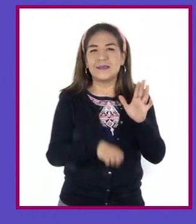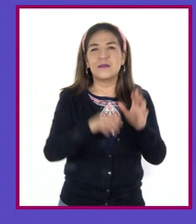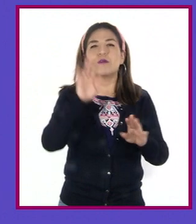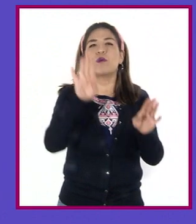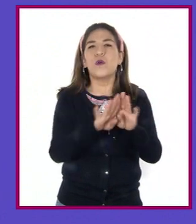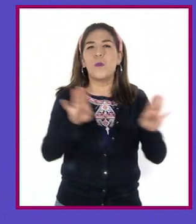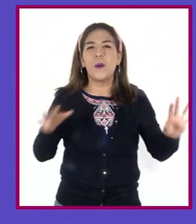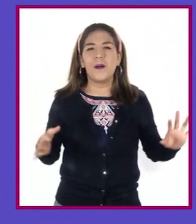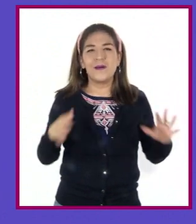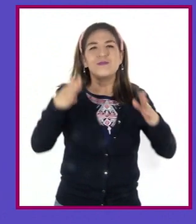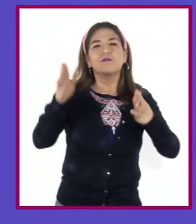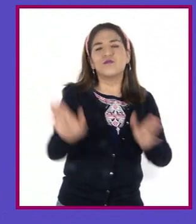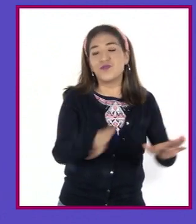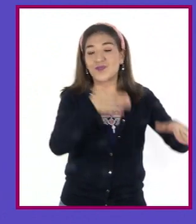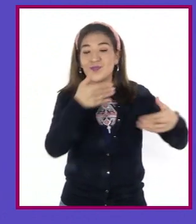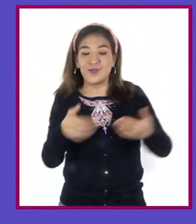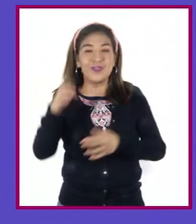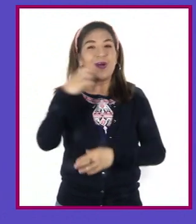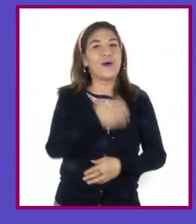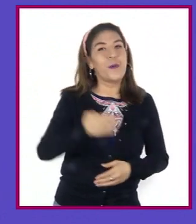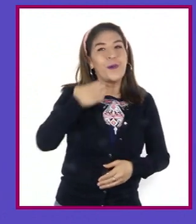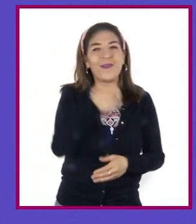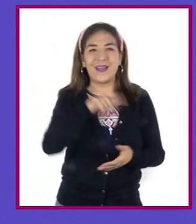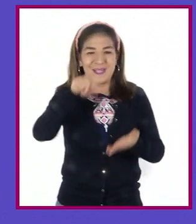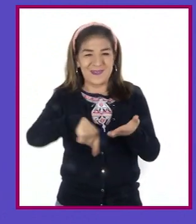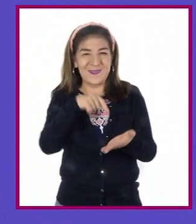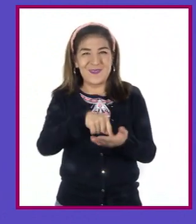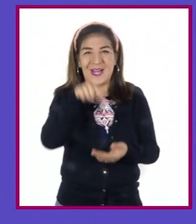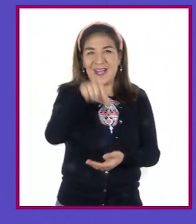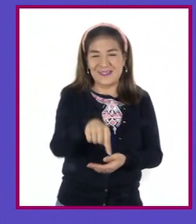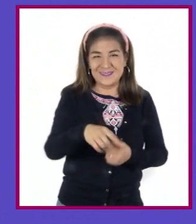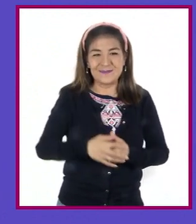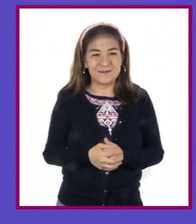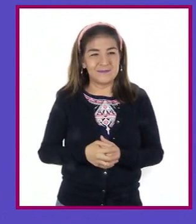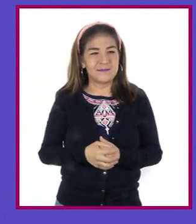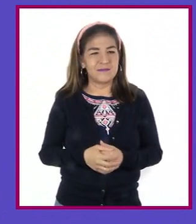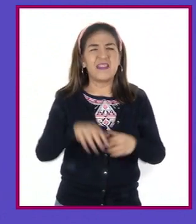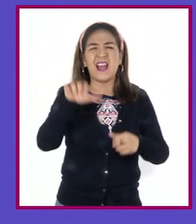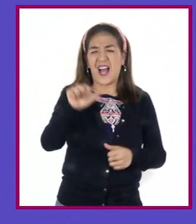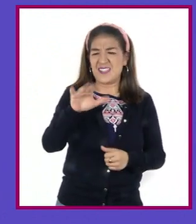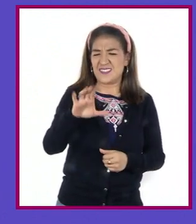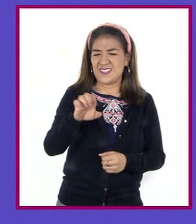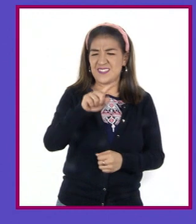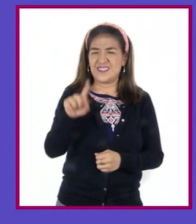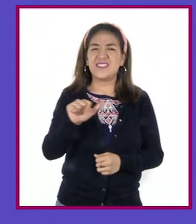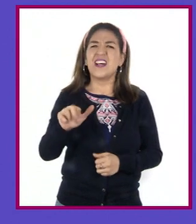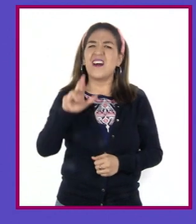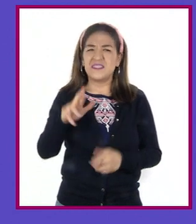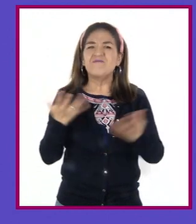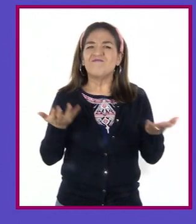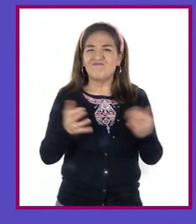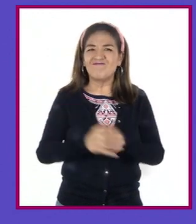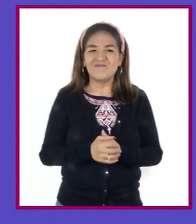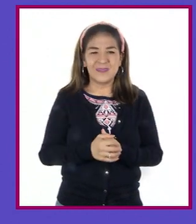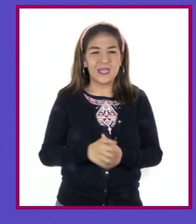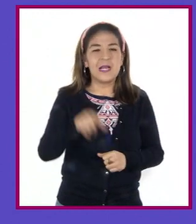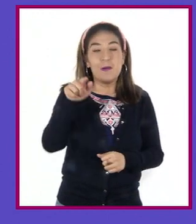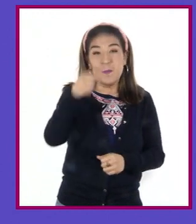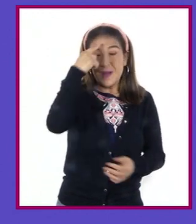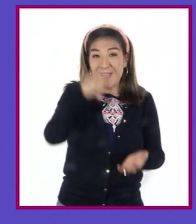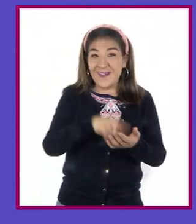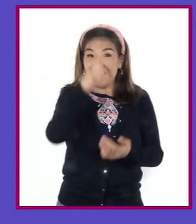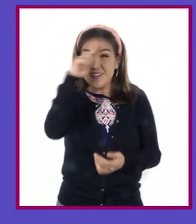muy contento, con mucho entusiasmo. ¿Y aseseo, profesora? No creas que es tan